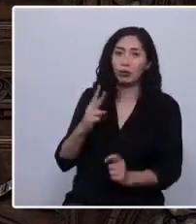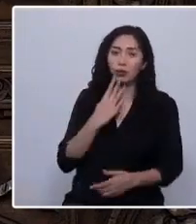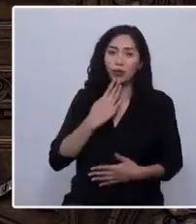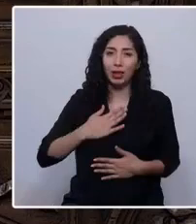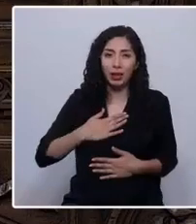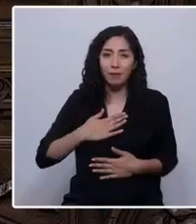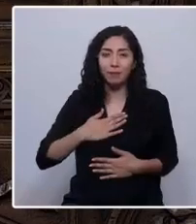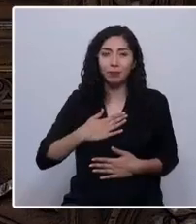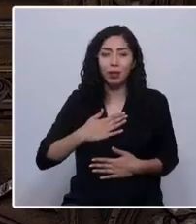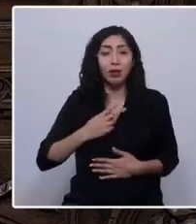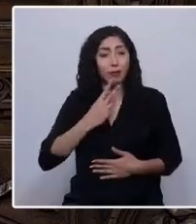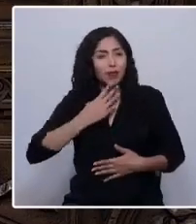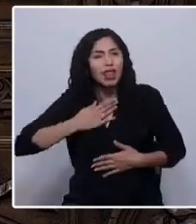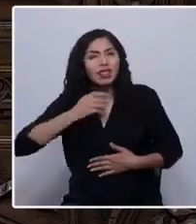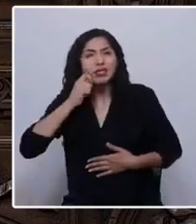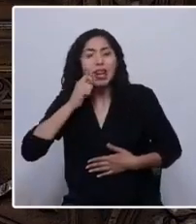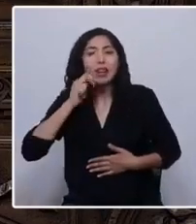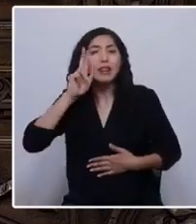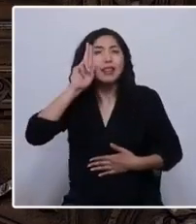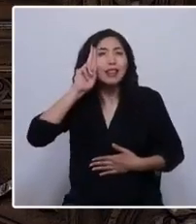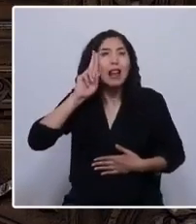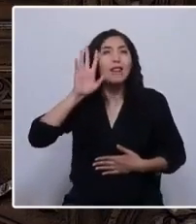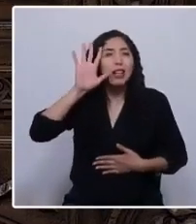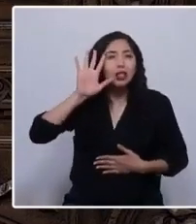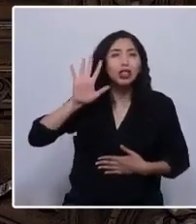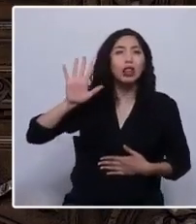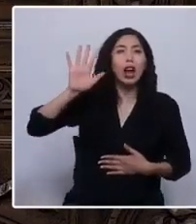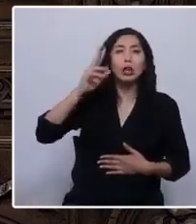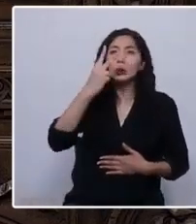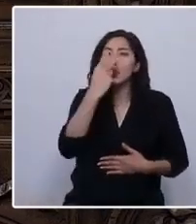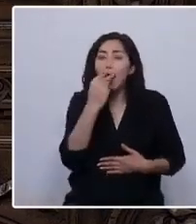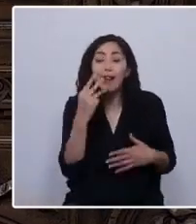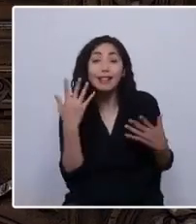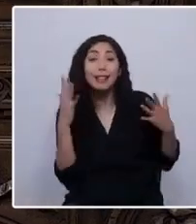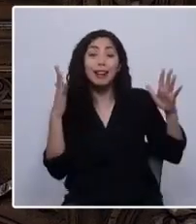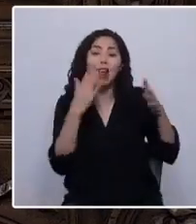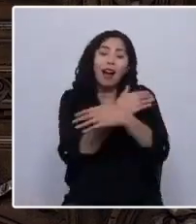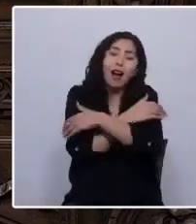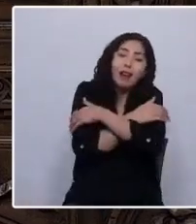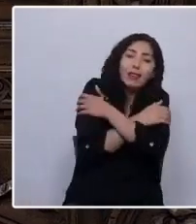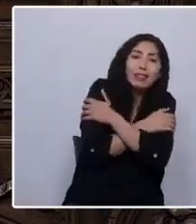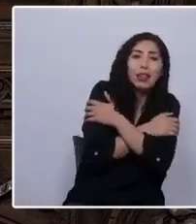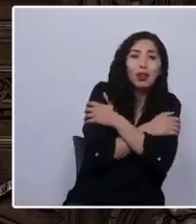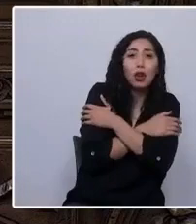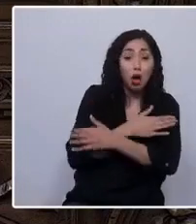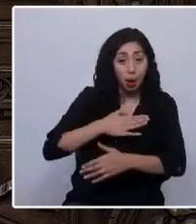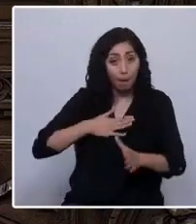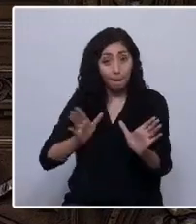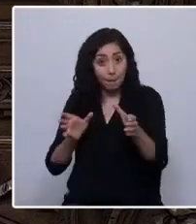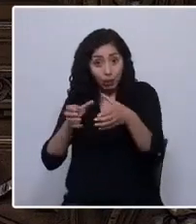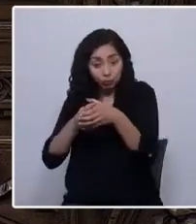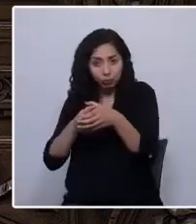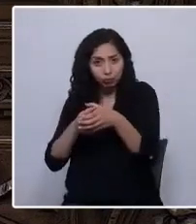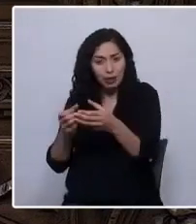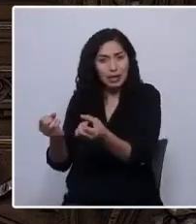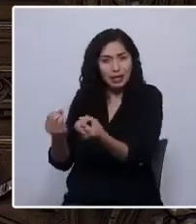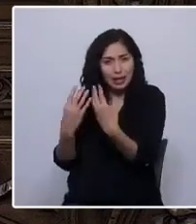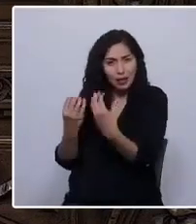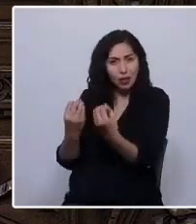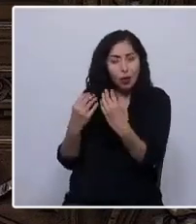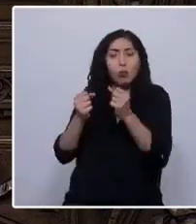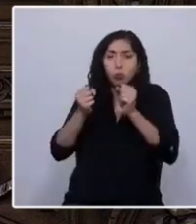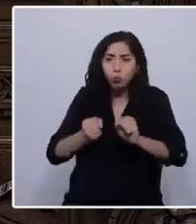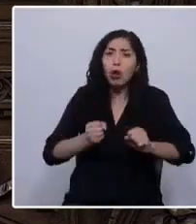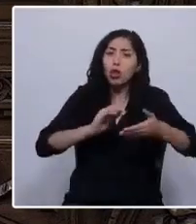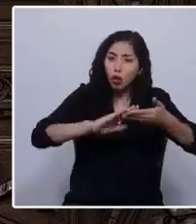para reflexionar, celebrar y llorar abrazados. Mi compañía me enseñó que es posible la comunidad.